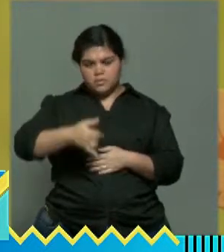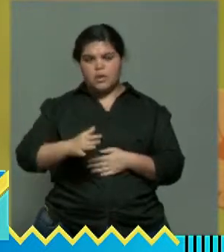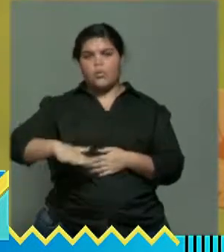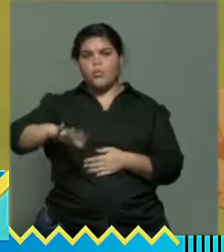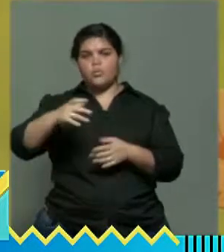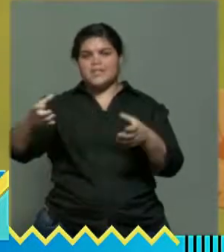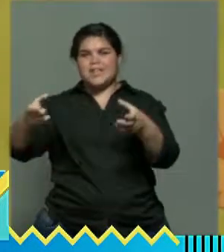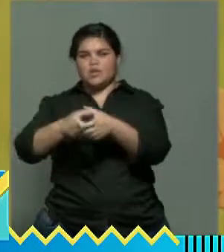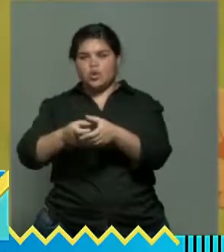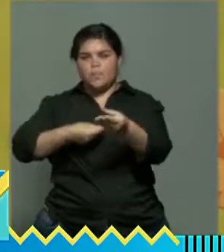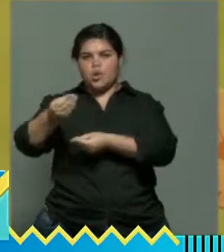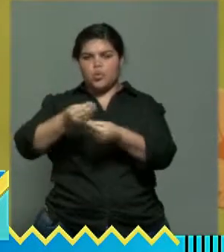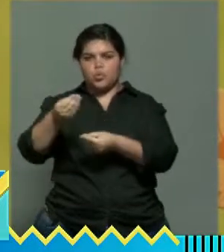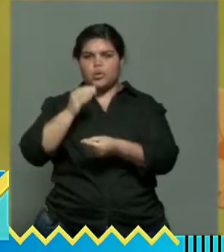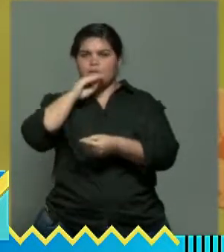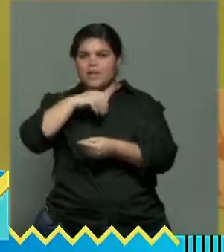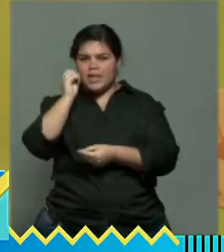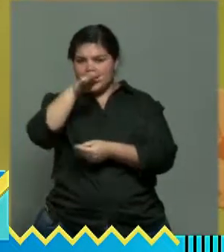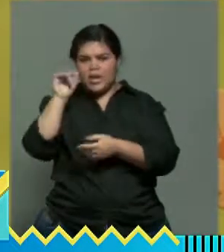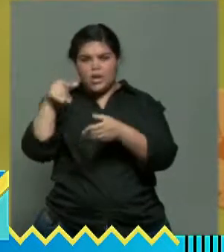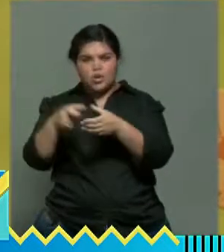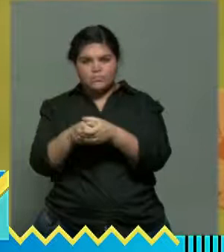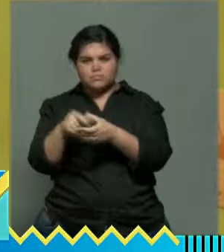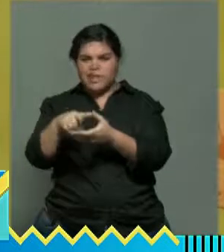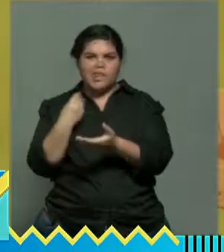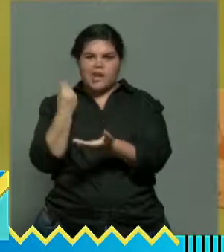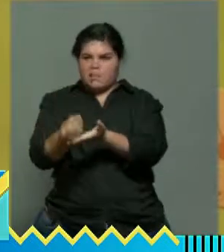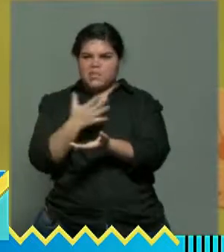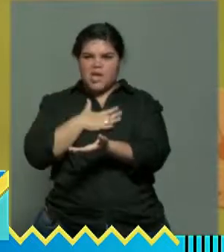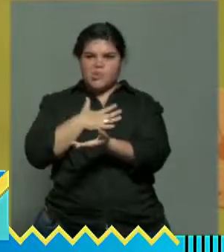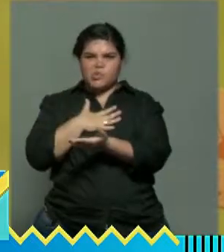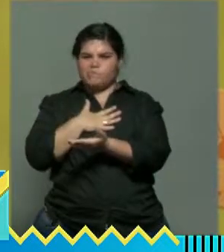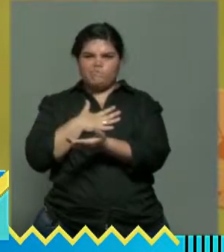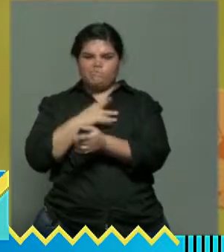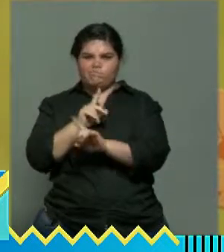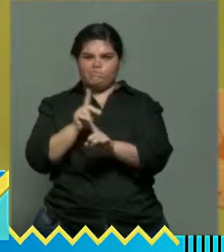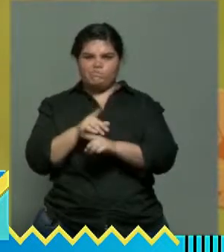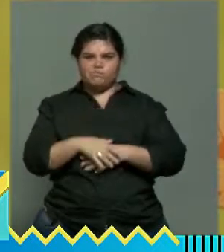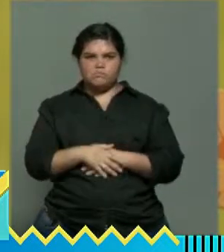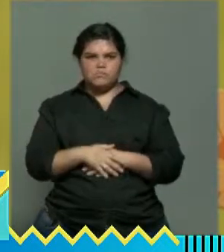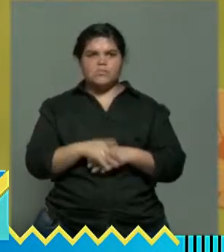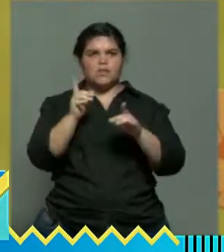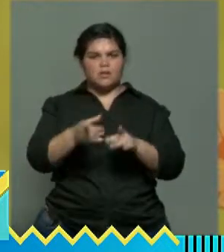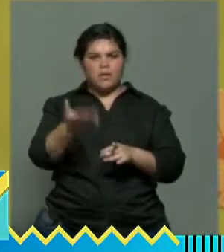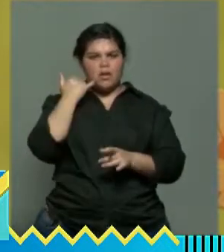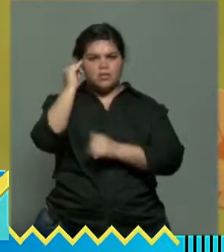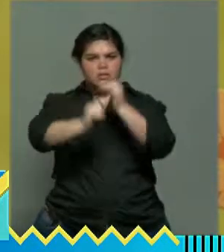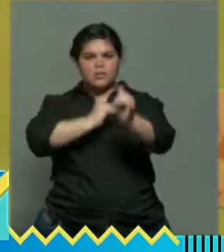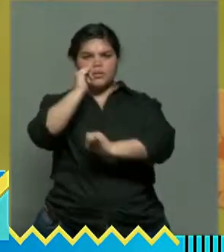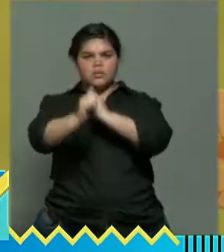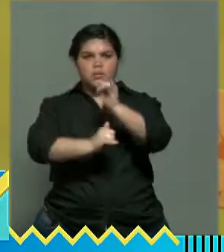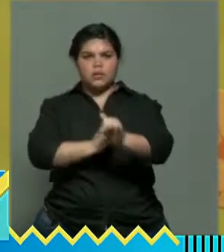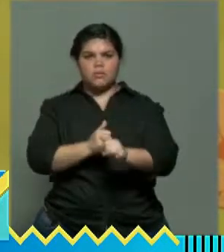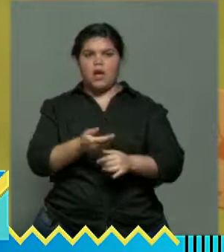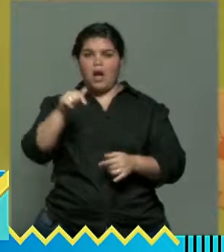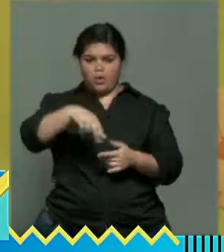de pequeños productores viñateros que todavía, digamos, no se siente representado, que plantea también, yo te decía en un inicio, en realidad también que hoy el